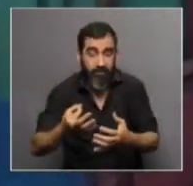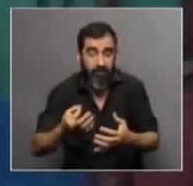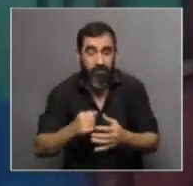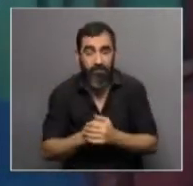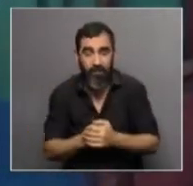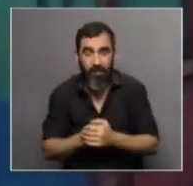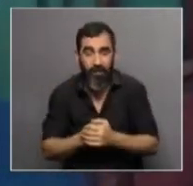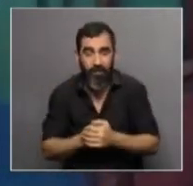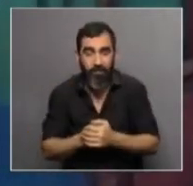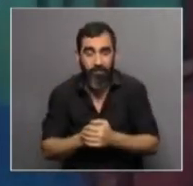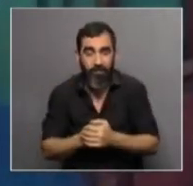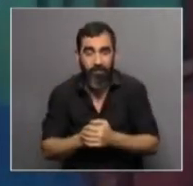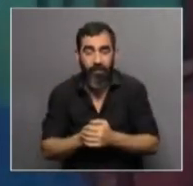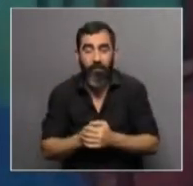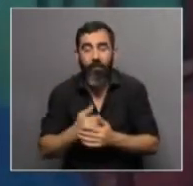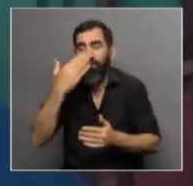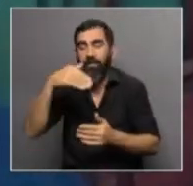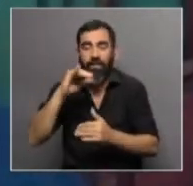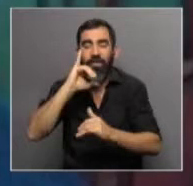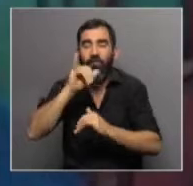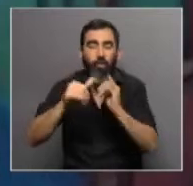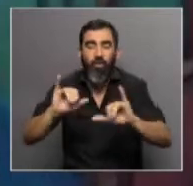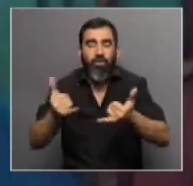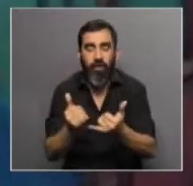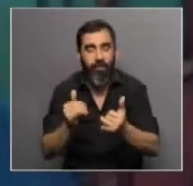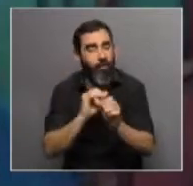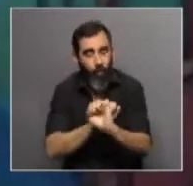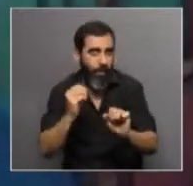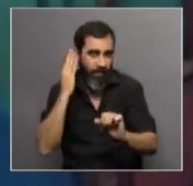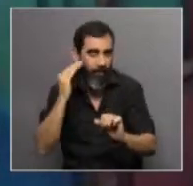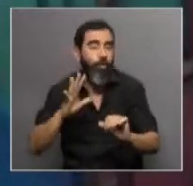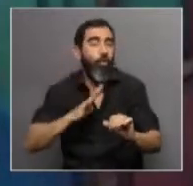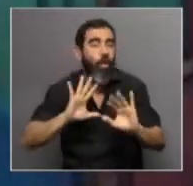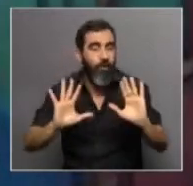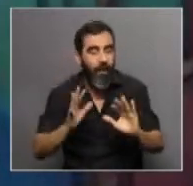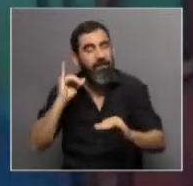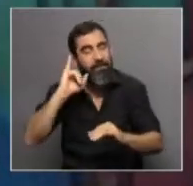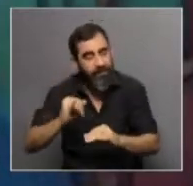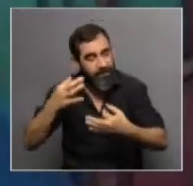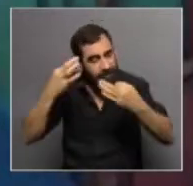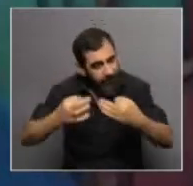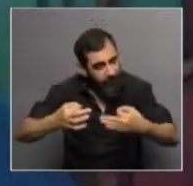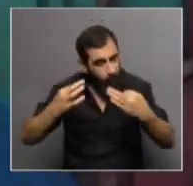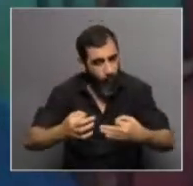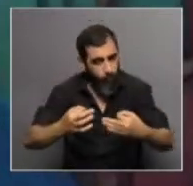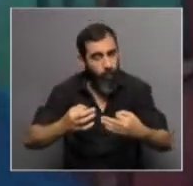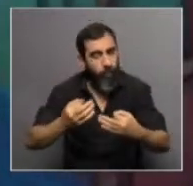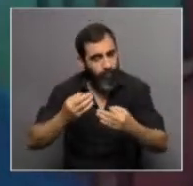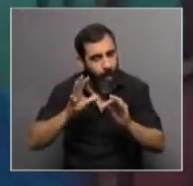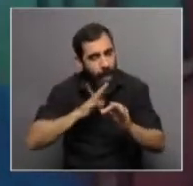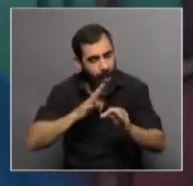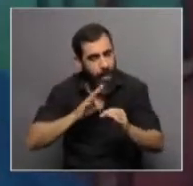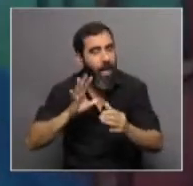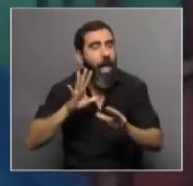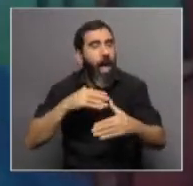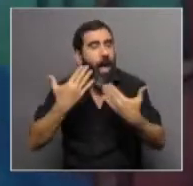muy definitorios en lo que va, en la magnitud en la que va a influir. Estamos seguros de que sí, que va a influir, no